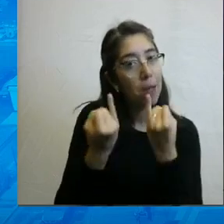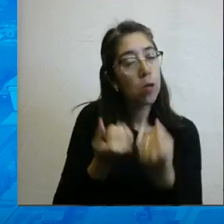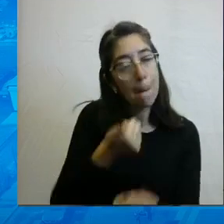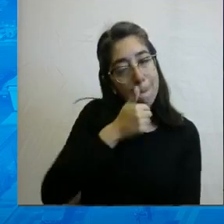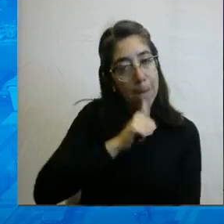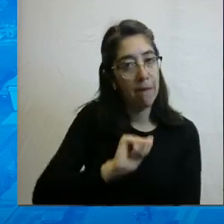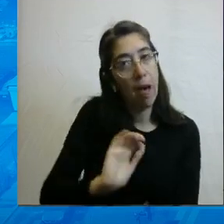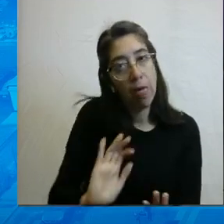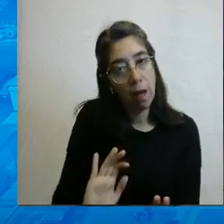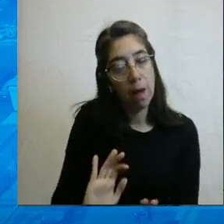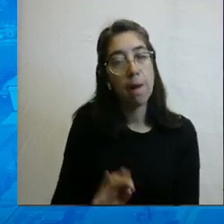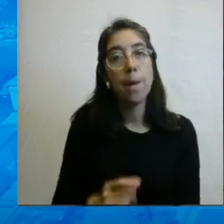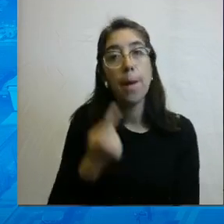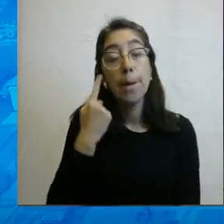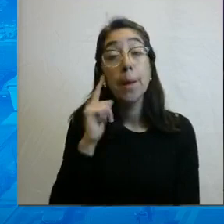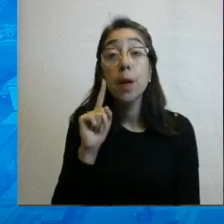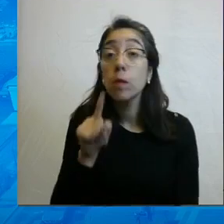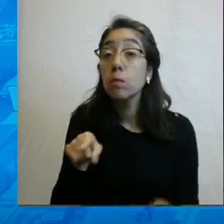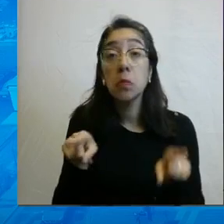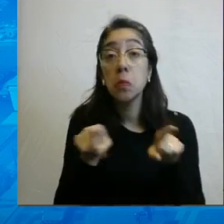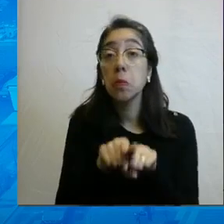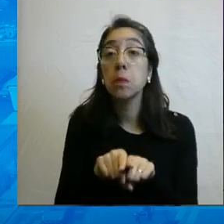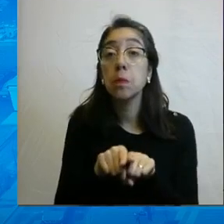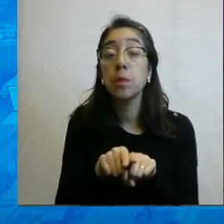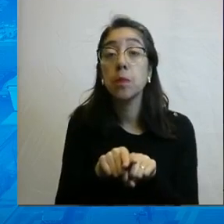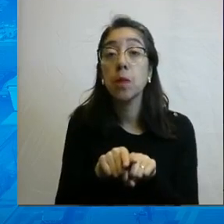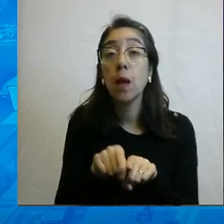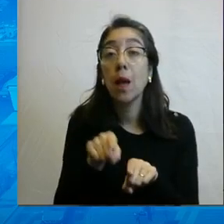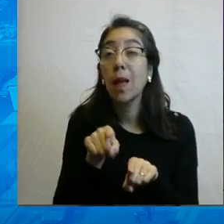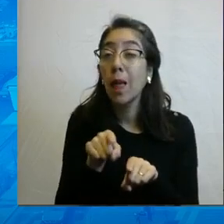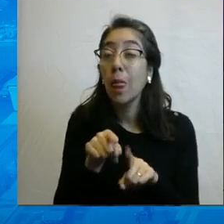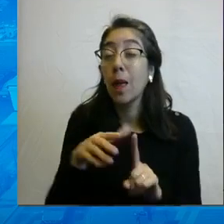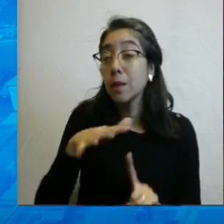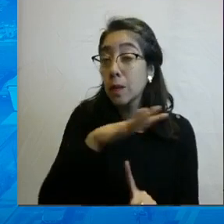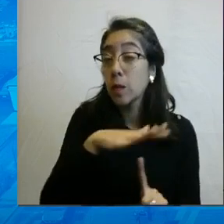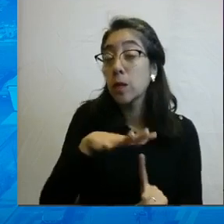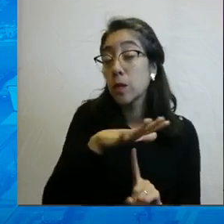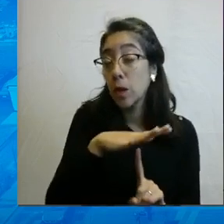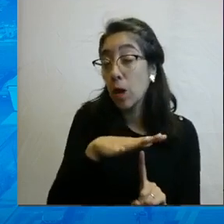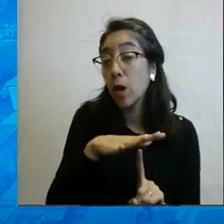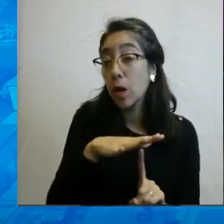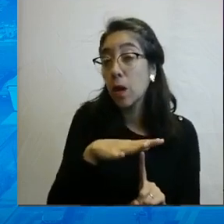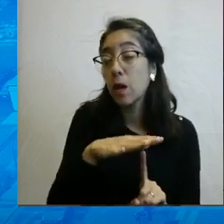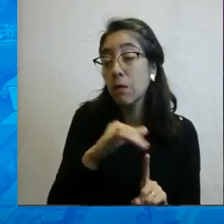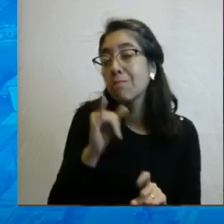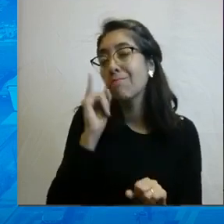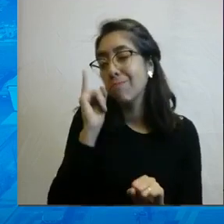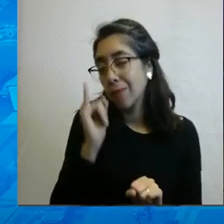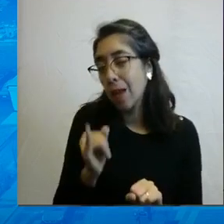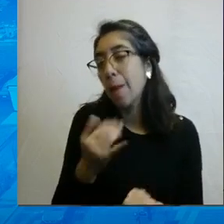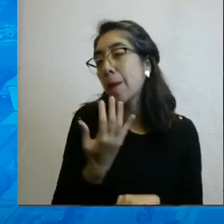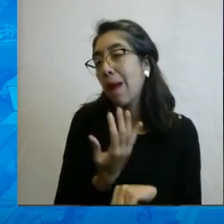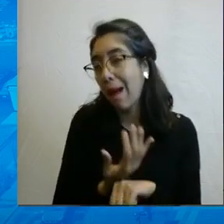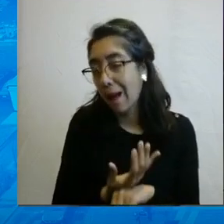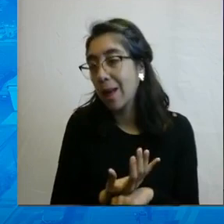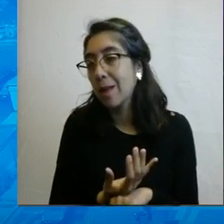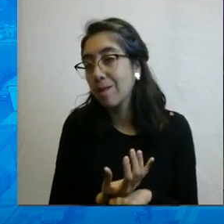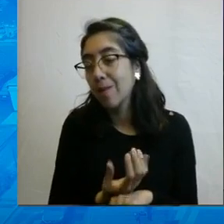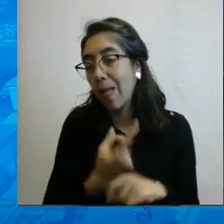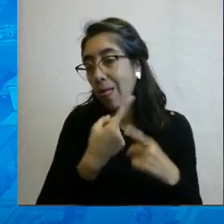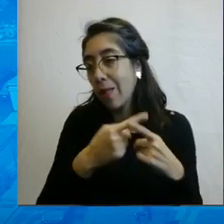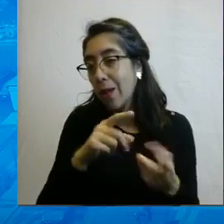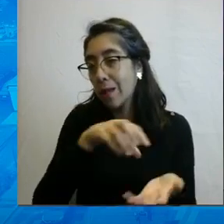privado. Pero sin embargo, este tipo de cosas son comunes y frecuentes dentro de las comunas y las ciudades en general, por tanto